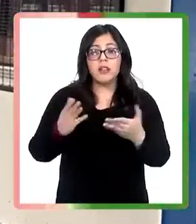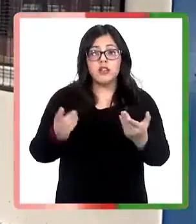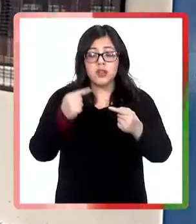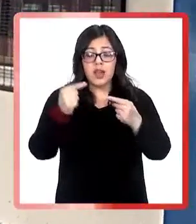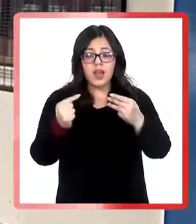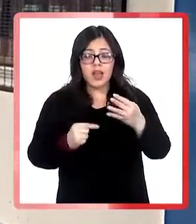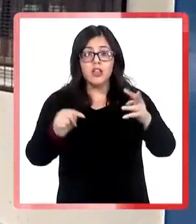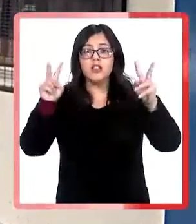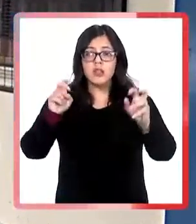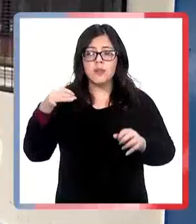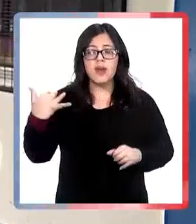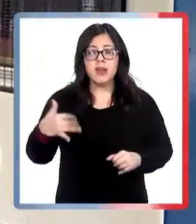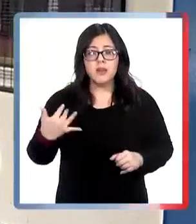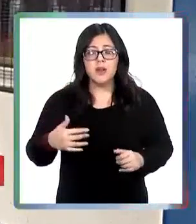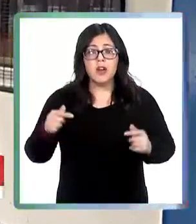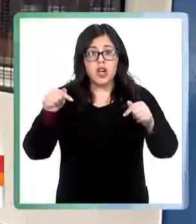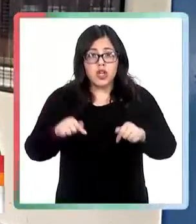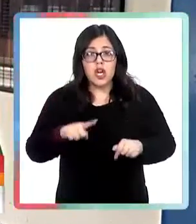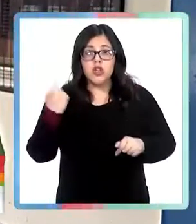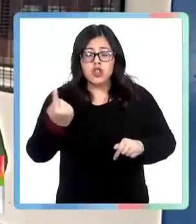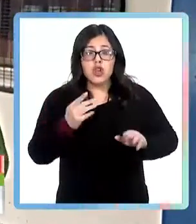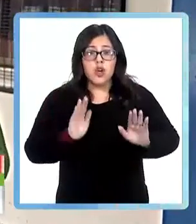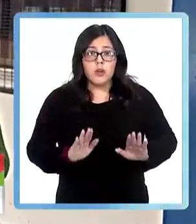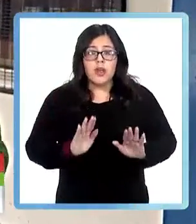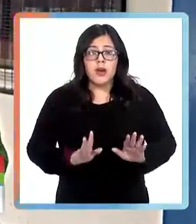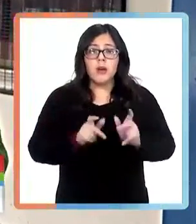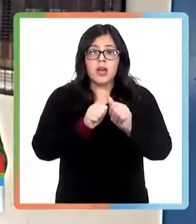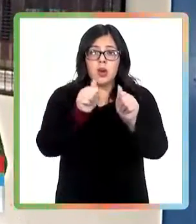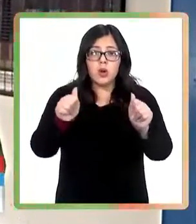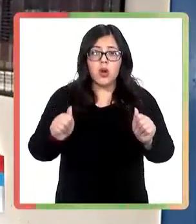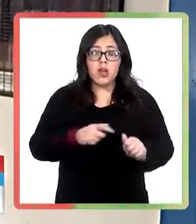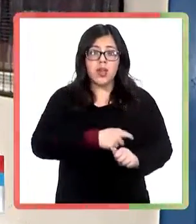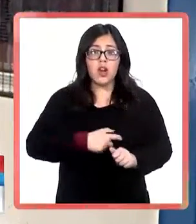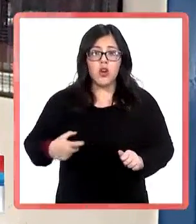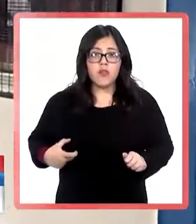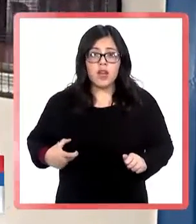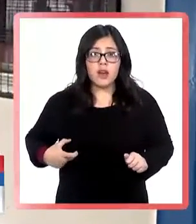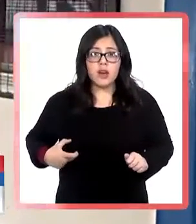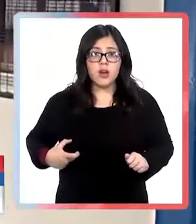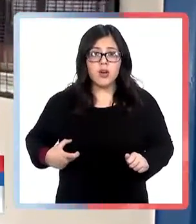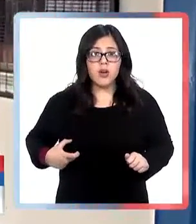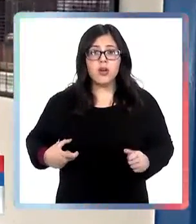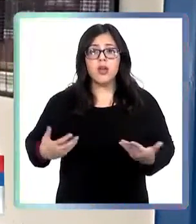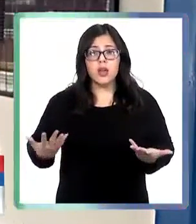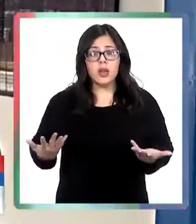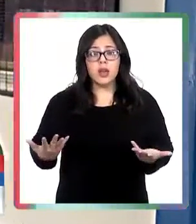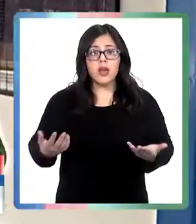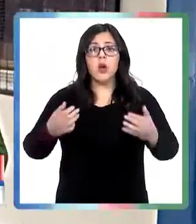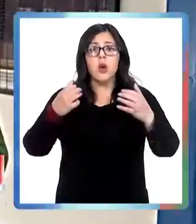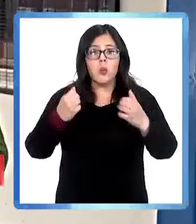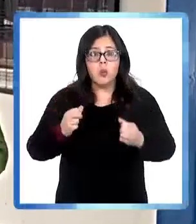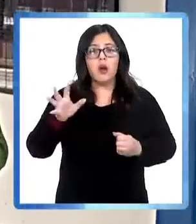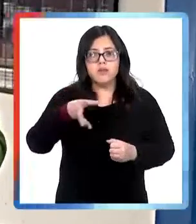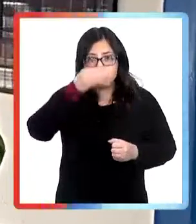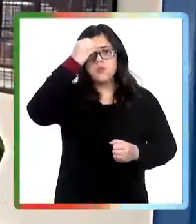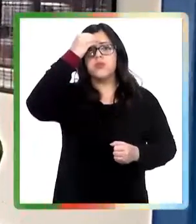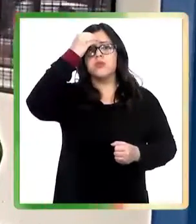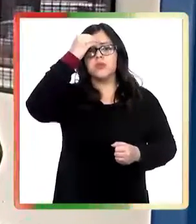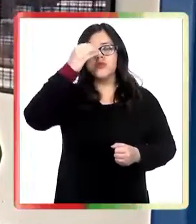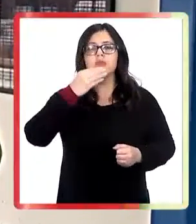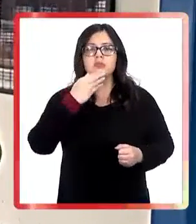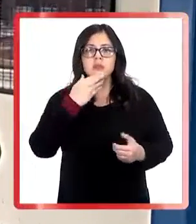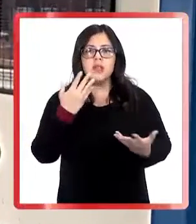los animales. Todos esos son factores importantes que hoy día esperamos que las autoridades de gobierno pertinentes